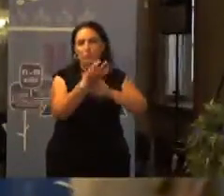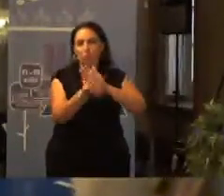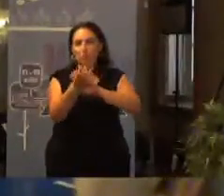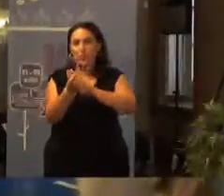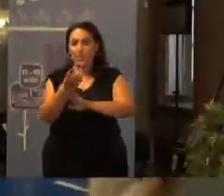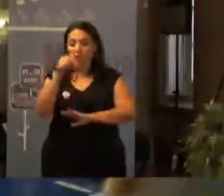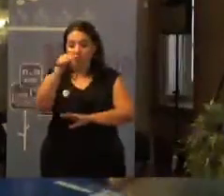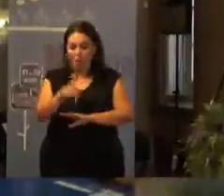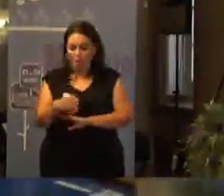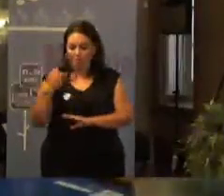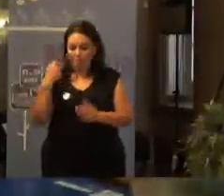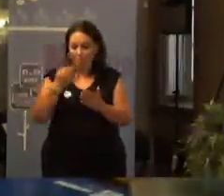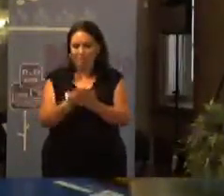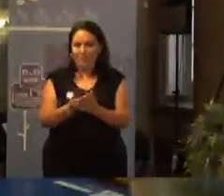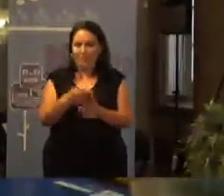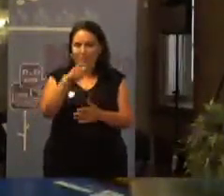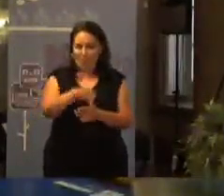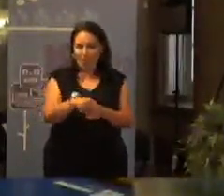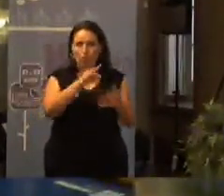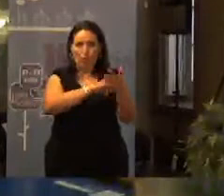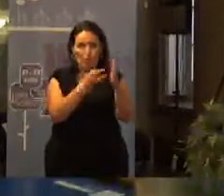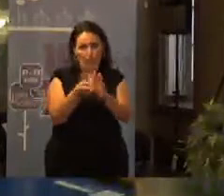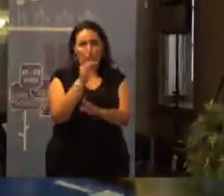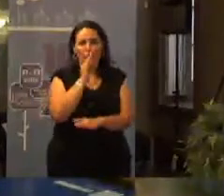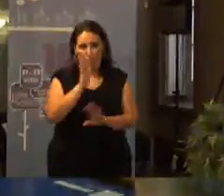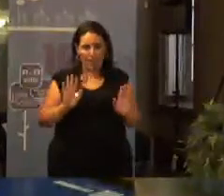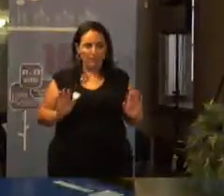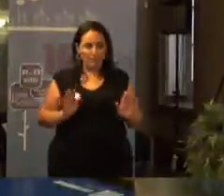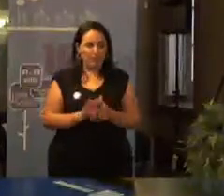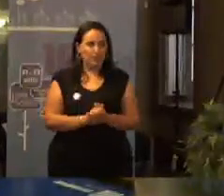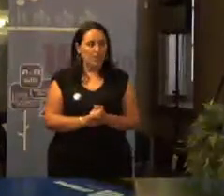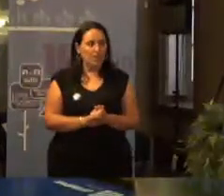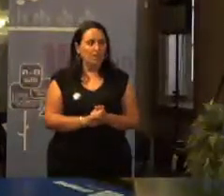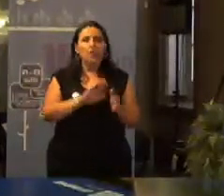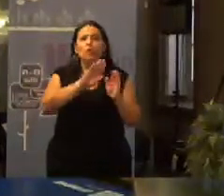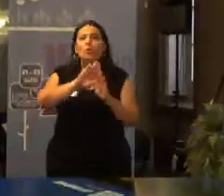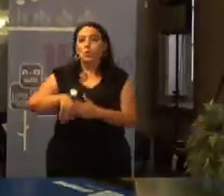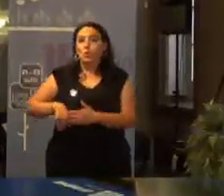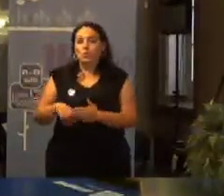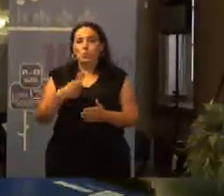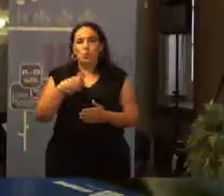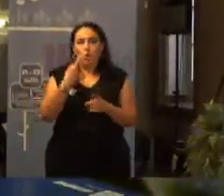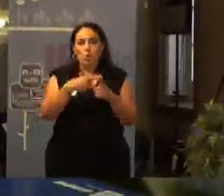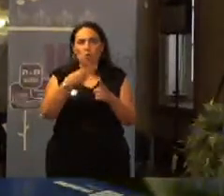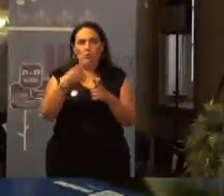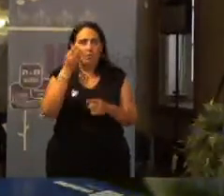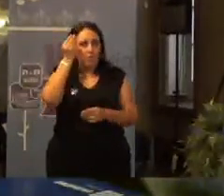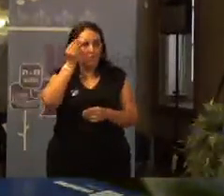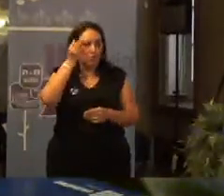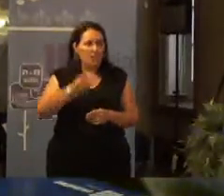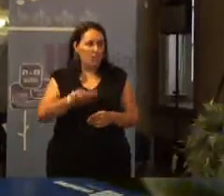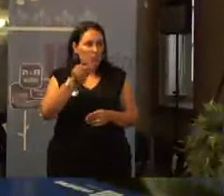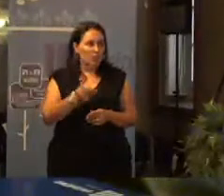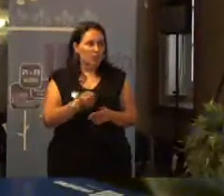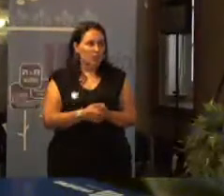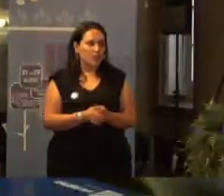hoxe están en riba da mesa. E para rematar, polo tanto, unha das cousas que me parece que é fundamental é que teñamos